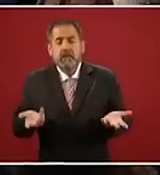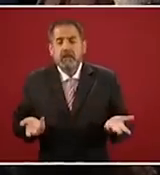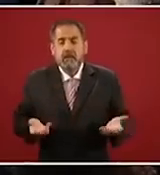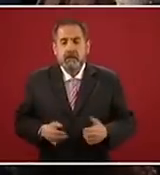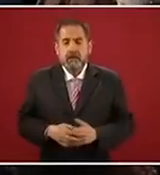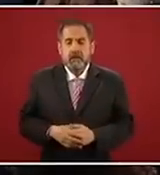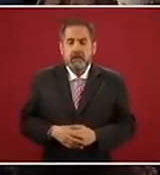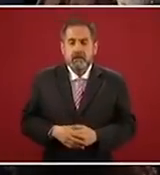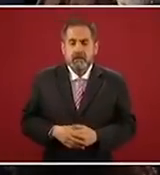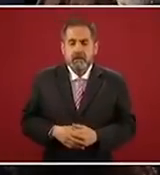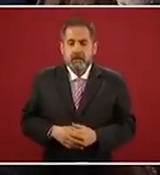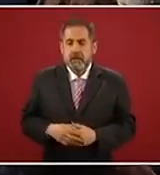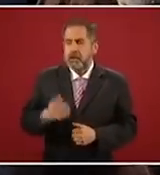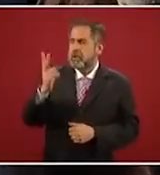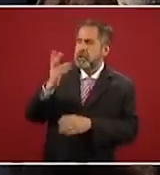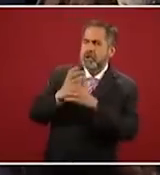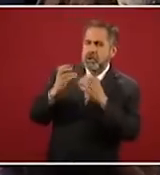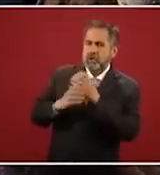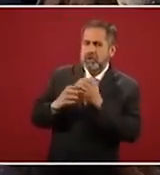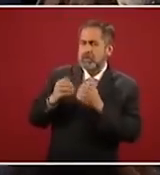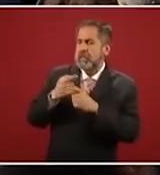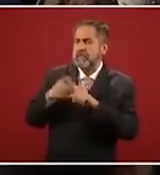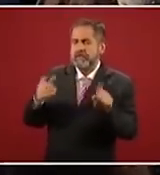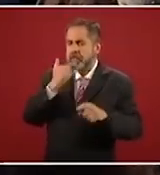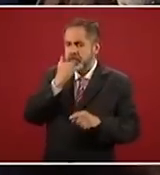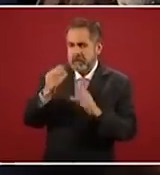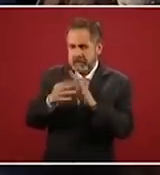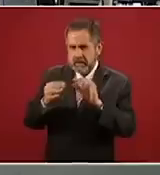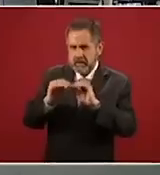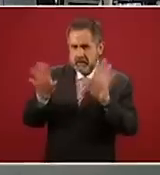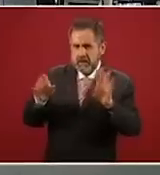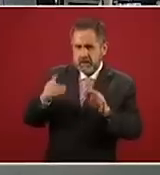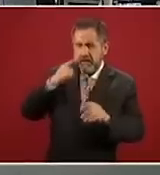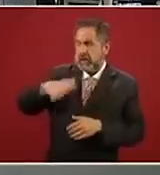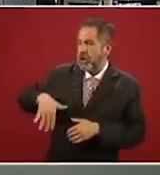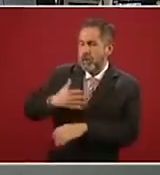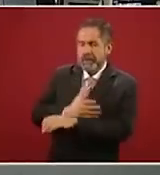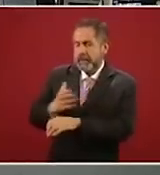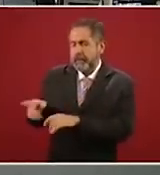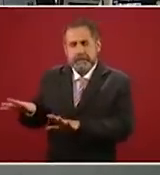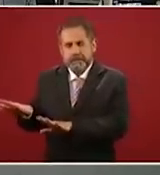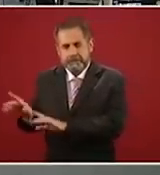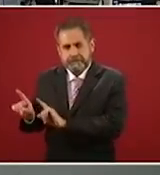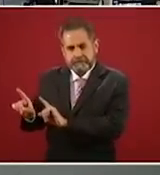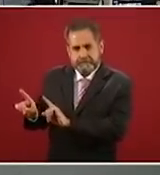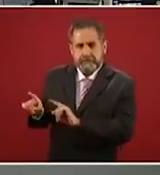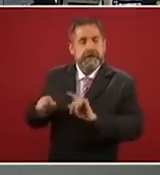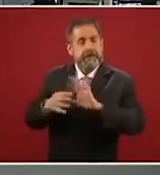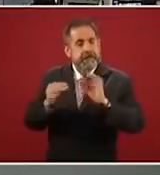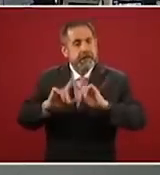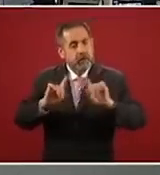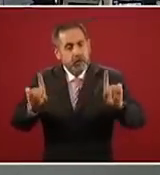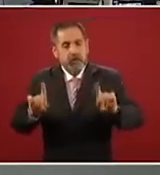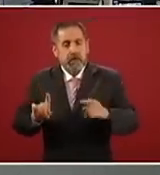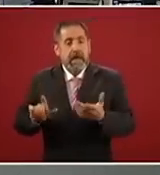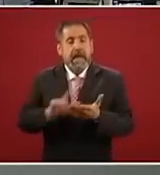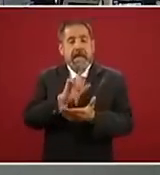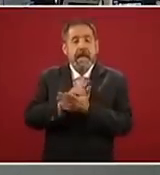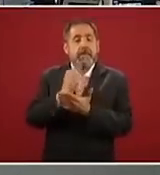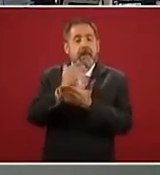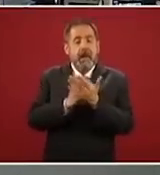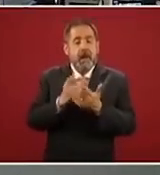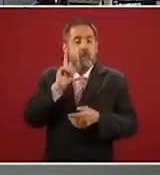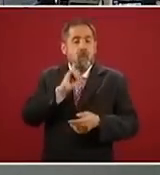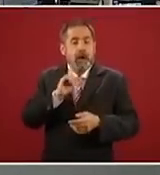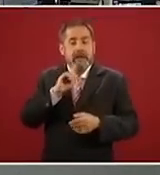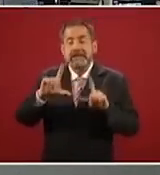Pero son dos casos diferentes, perdón, presidente, solo para precisar el comentario de la compañera, son dos casos, presidente. La ley para prevenir la violencia contra las mujeres